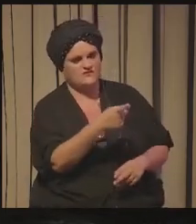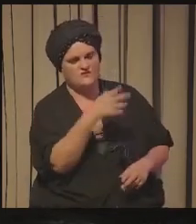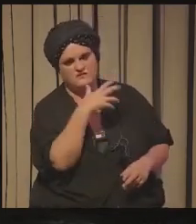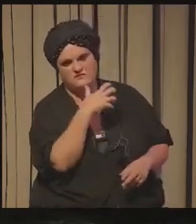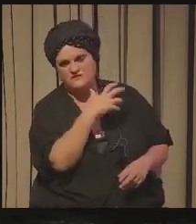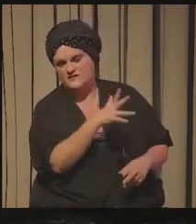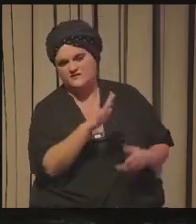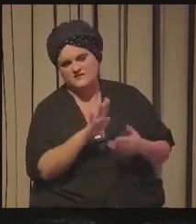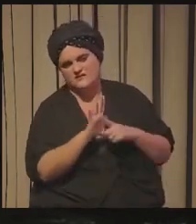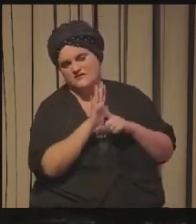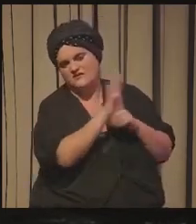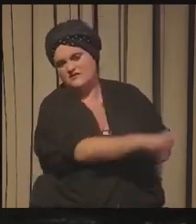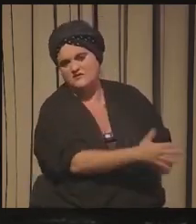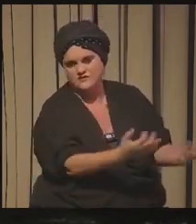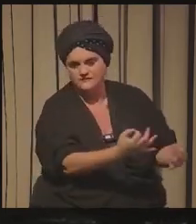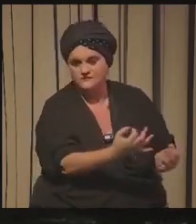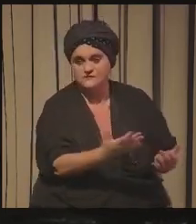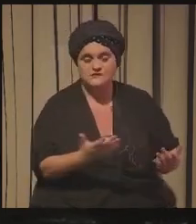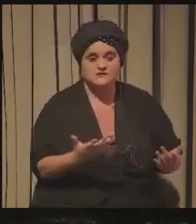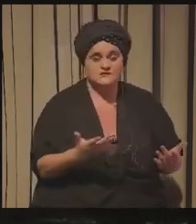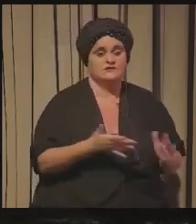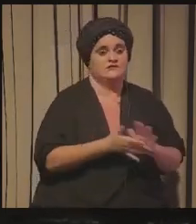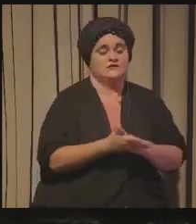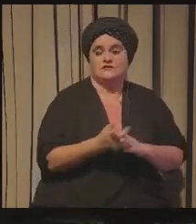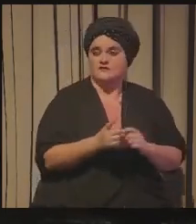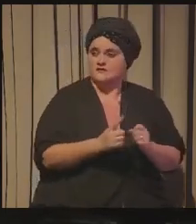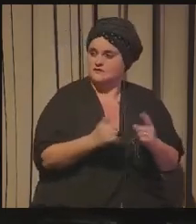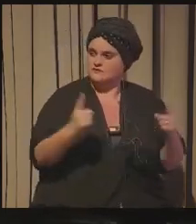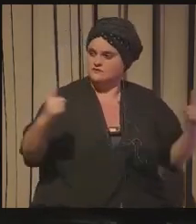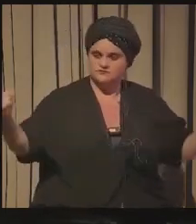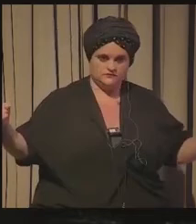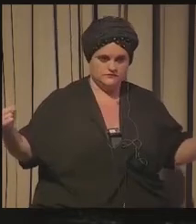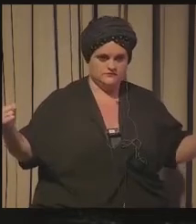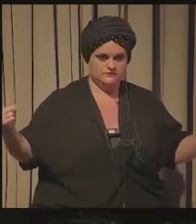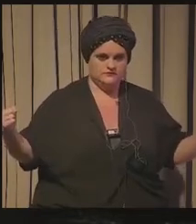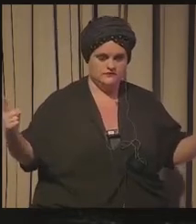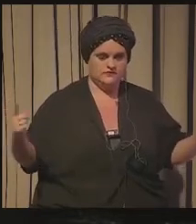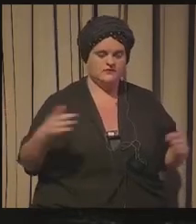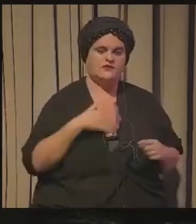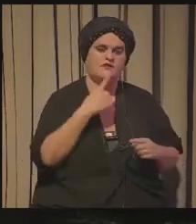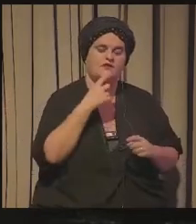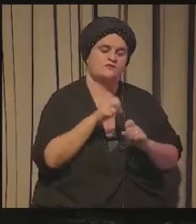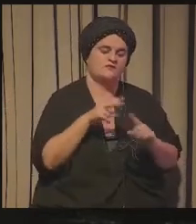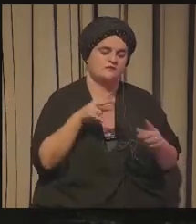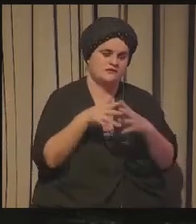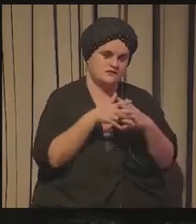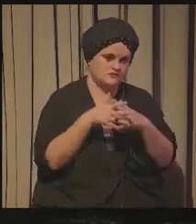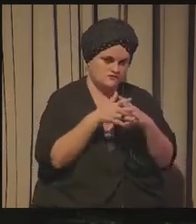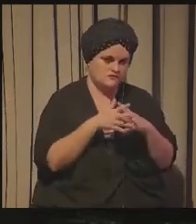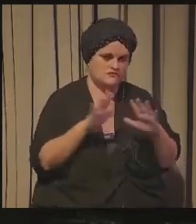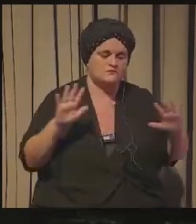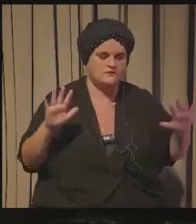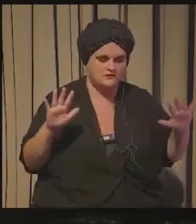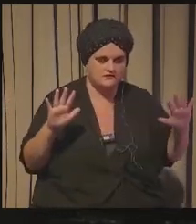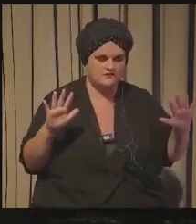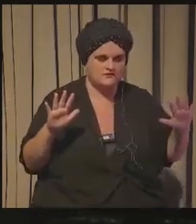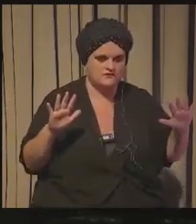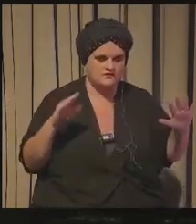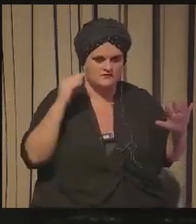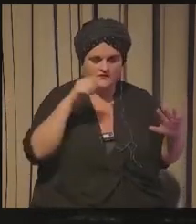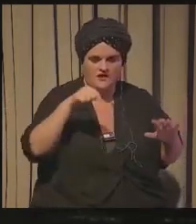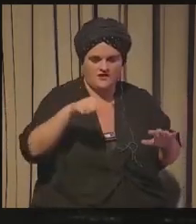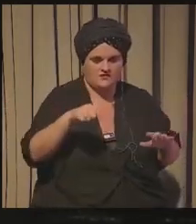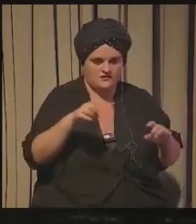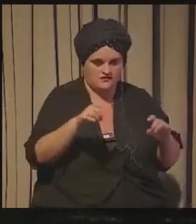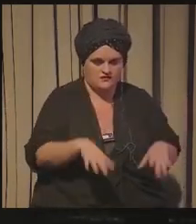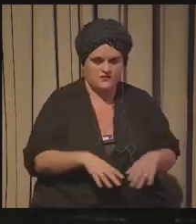deberíamos dejarte de lado. Entonces tenemos esta polarización. Evidentemente hablo desde el punto de vista de Estados Unidos, pero posiblemente lo veáis aquí.